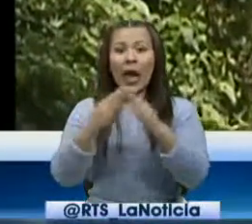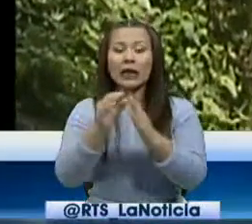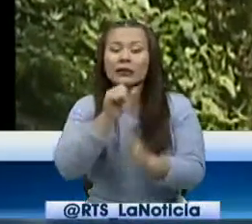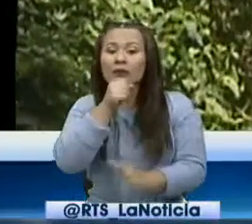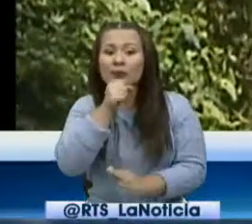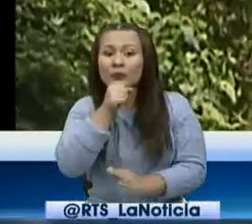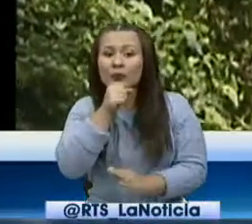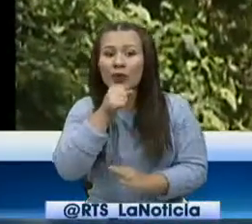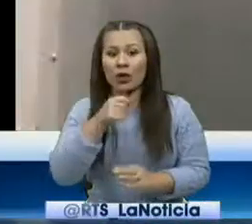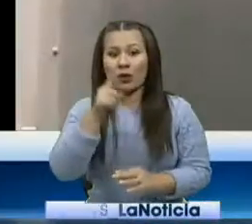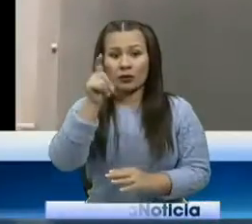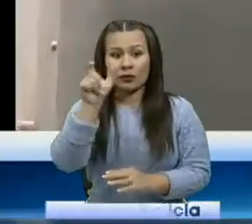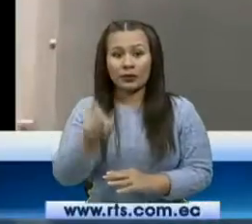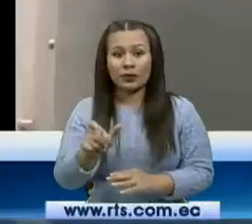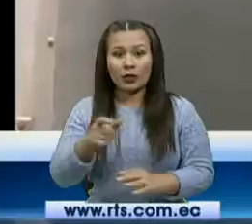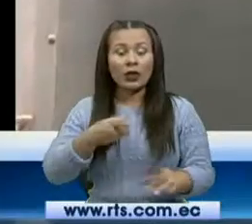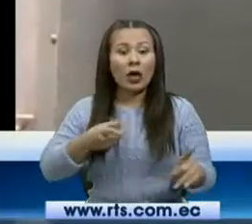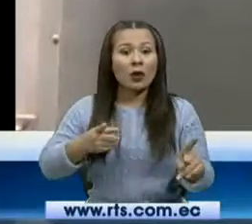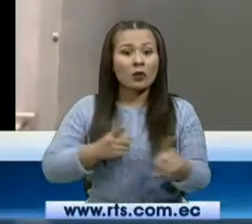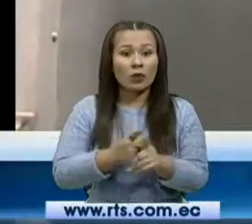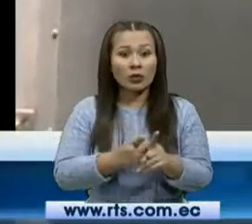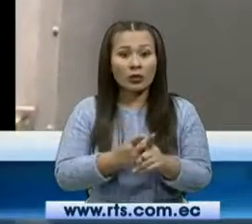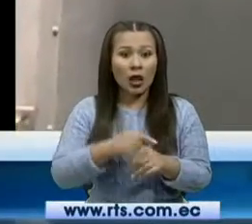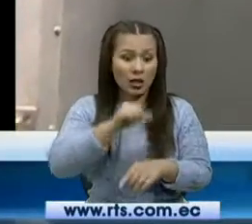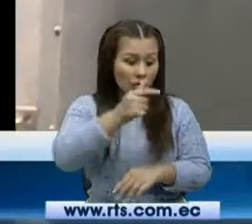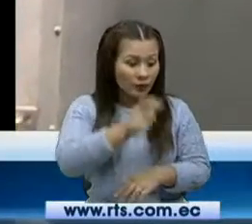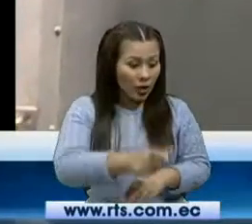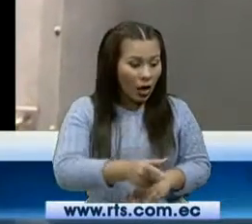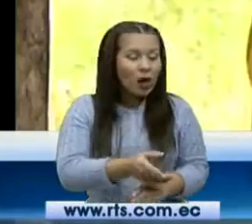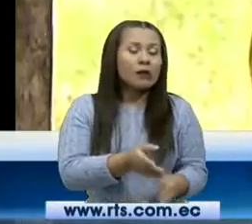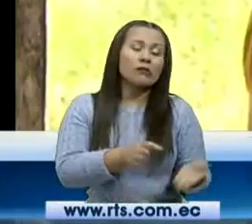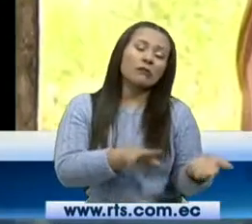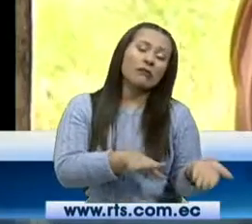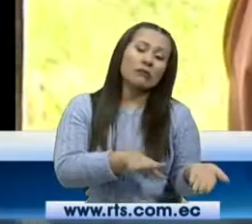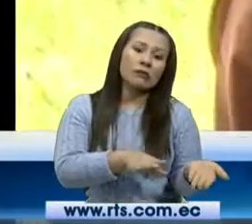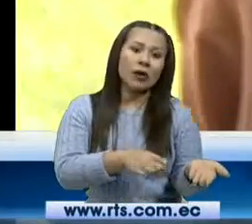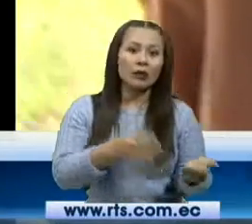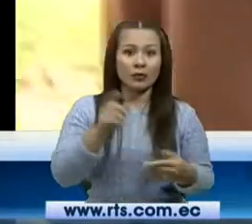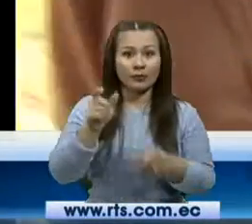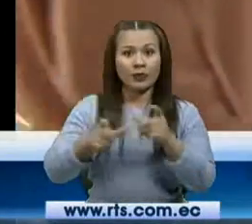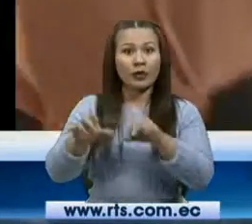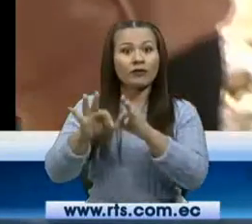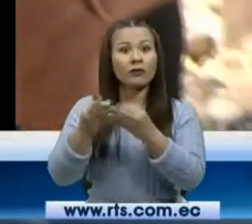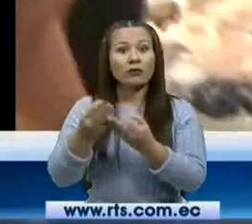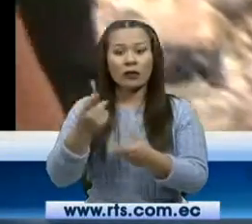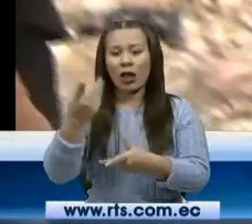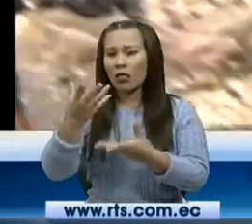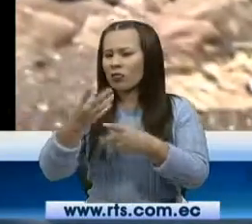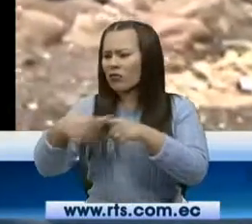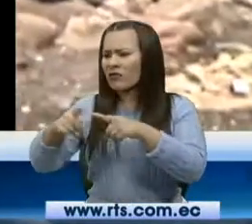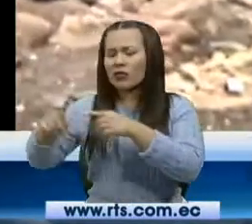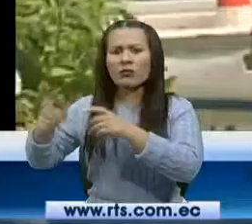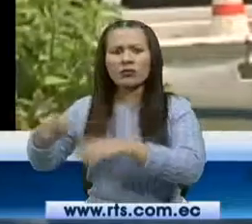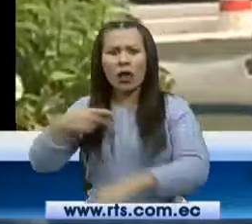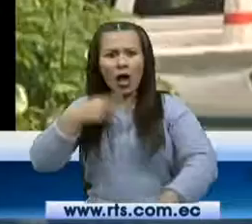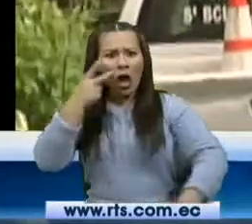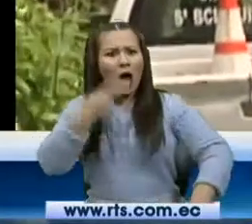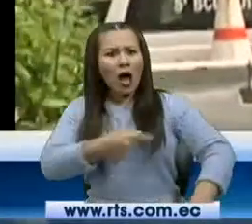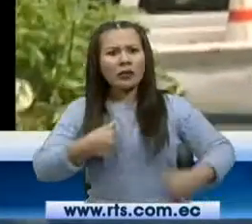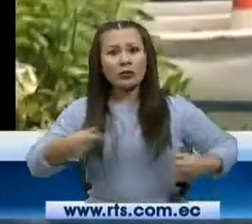Viejas, una persona apareció sin vida. Según los habitantes de este sector, esto no sería algo